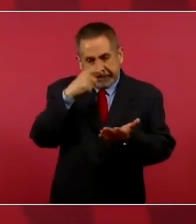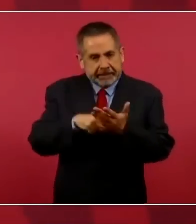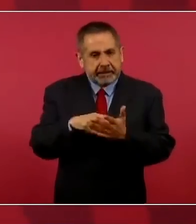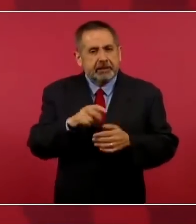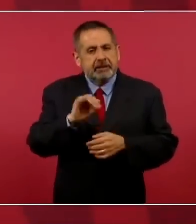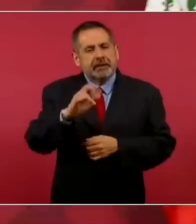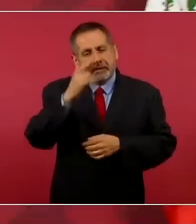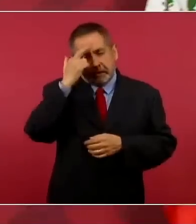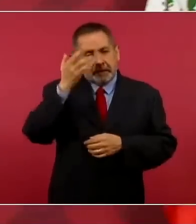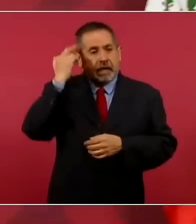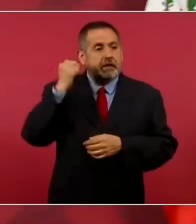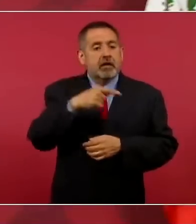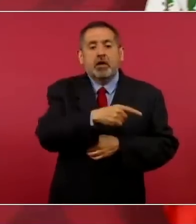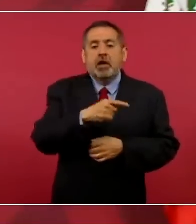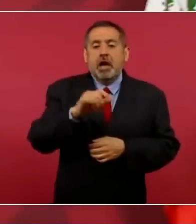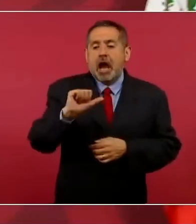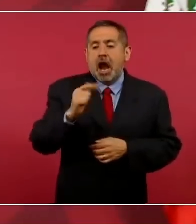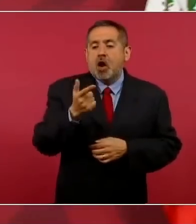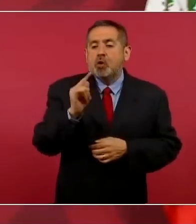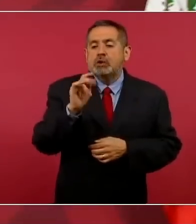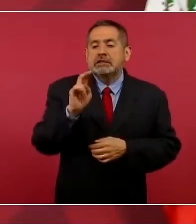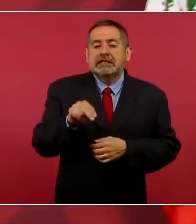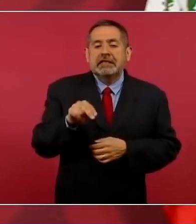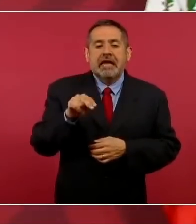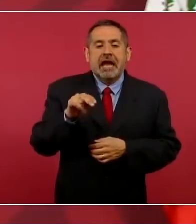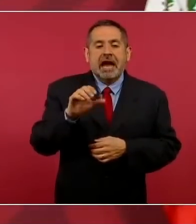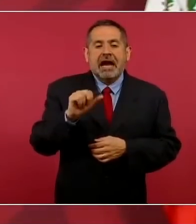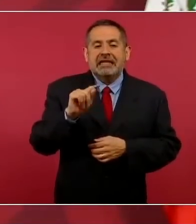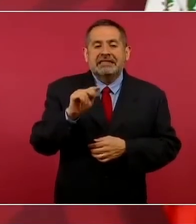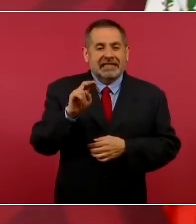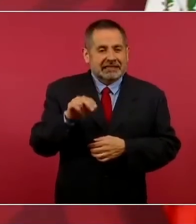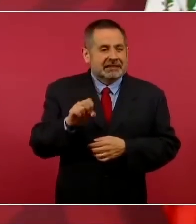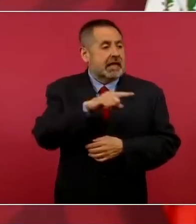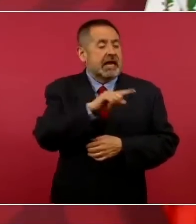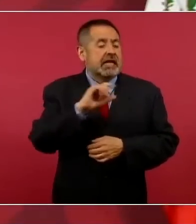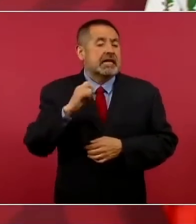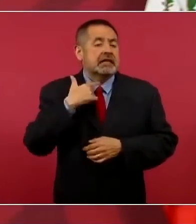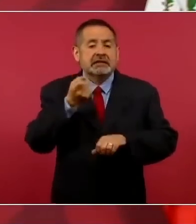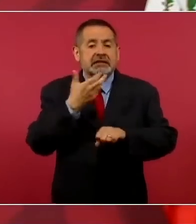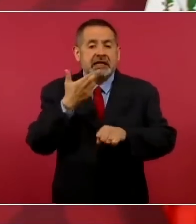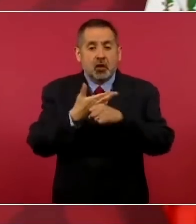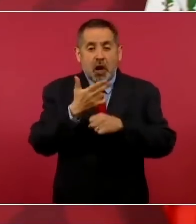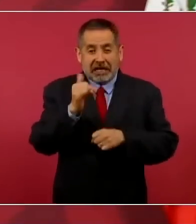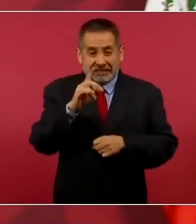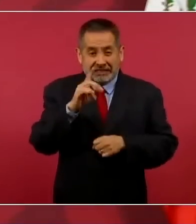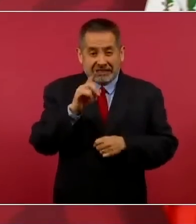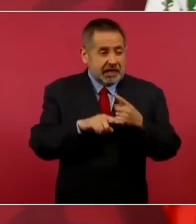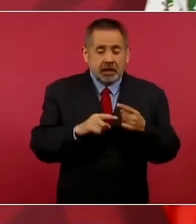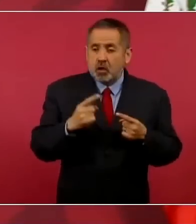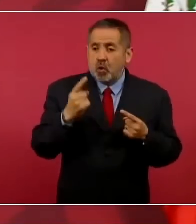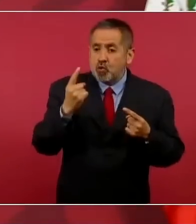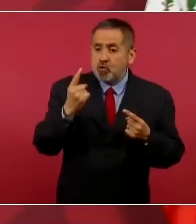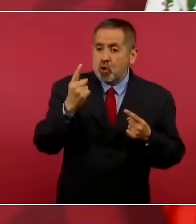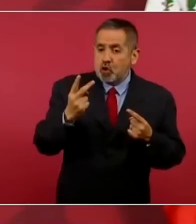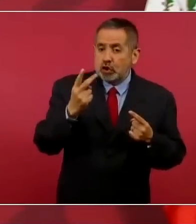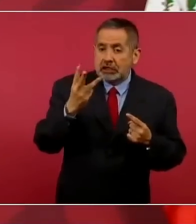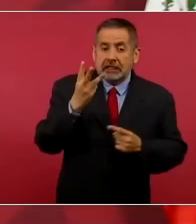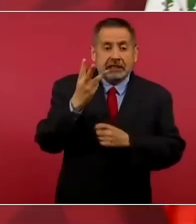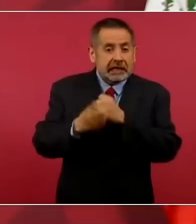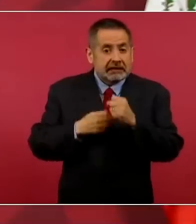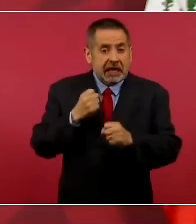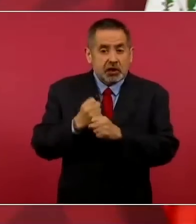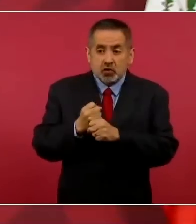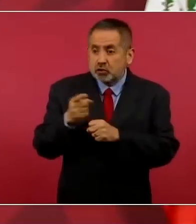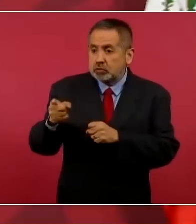cuando Carsten era secretario de Hacienda, 3 años consecutivos